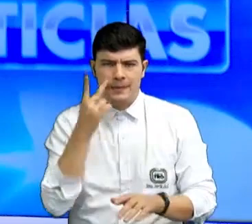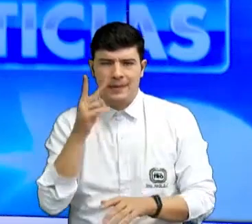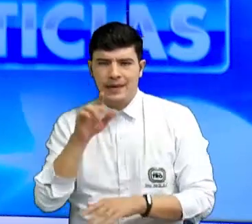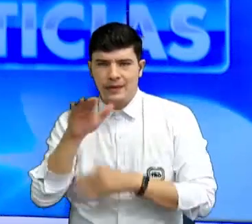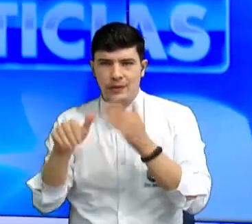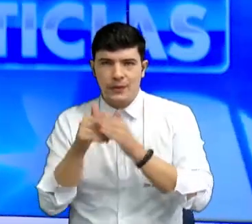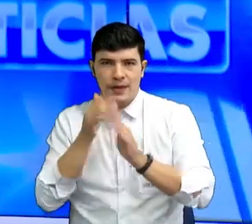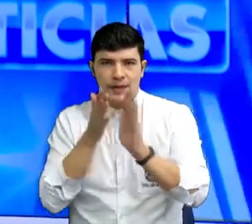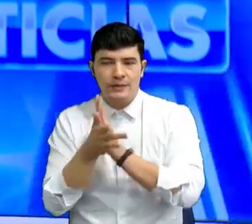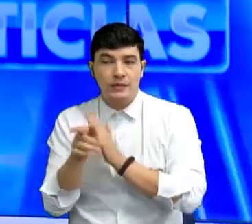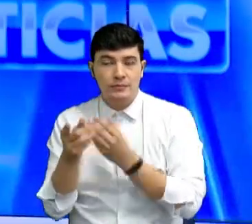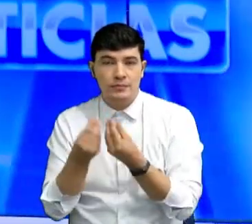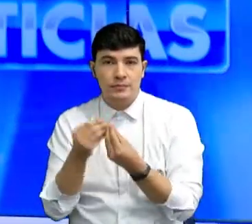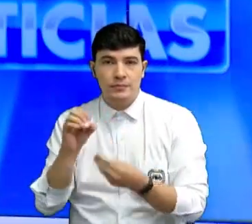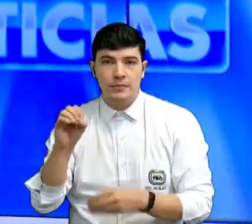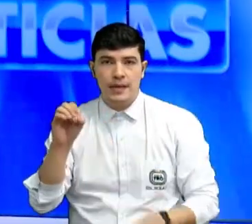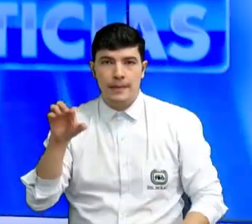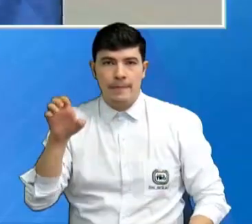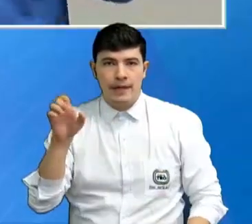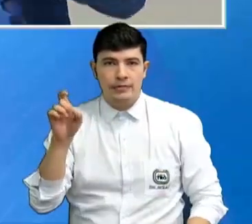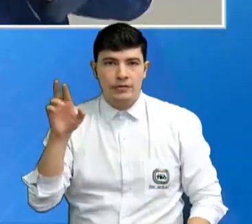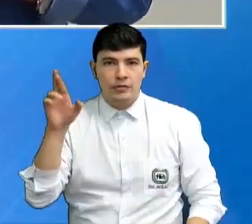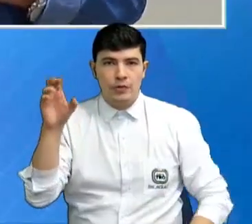muy buenas tardes y adelante.